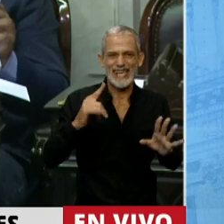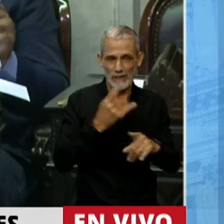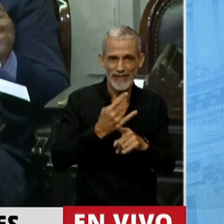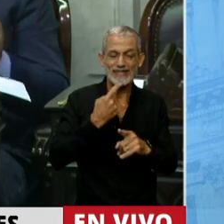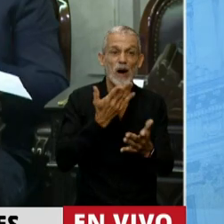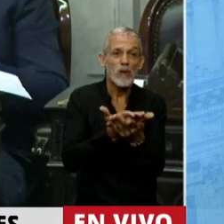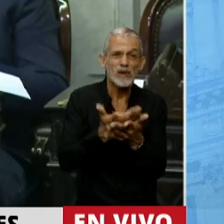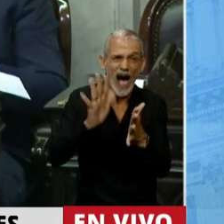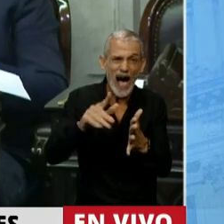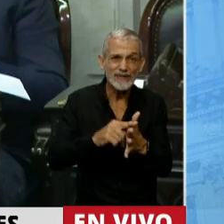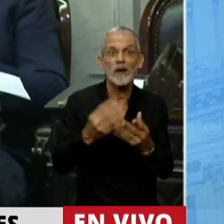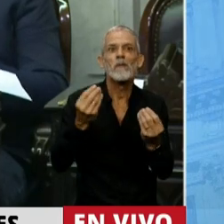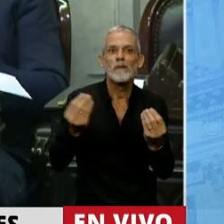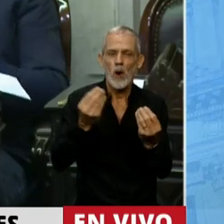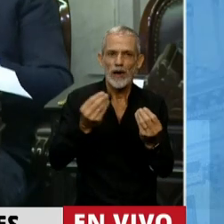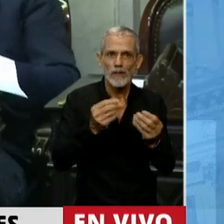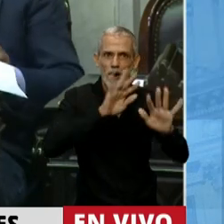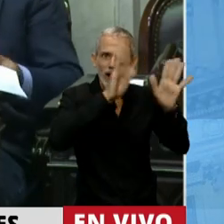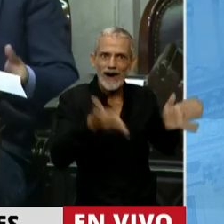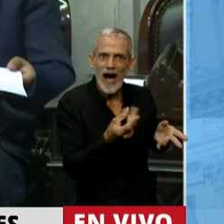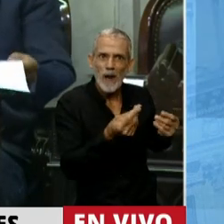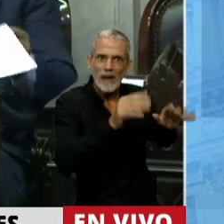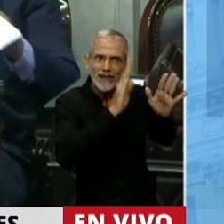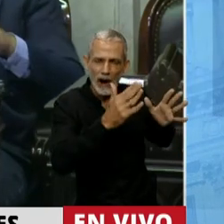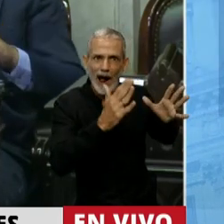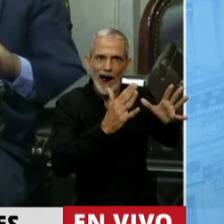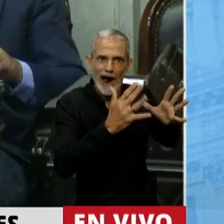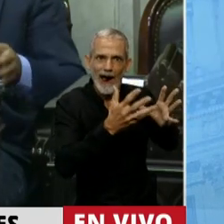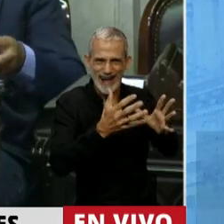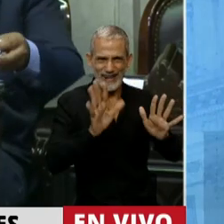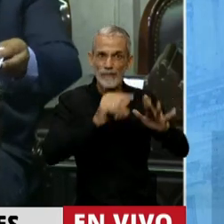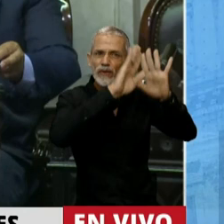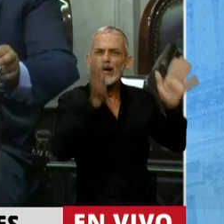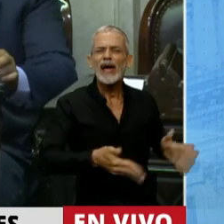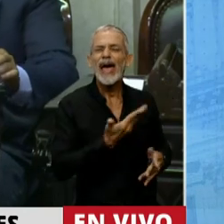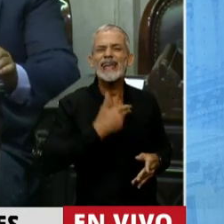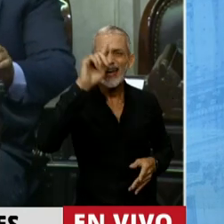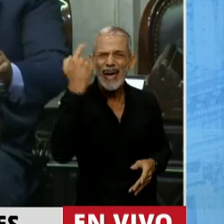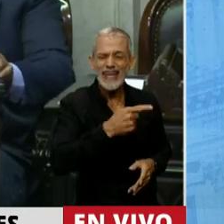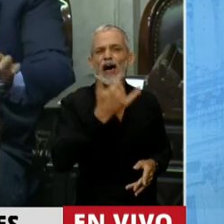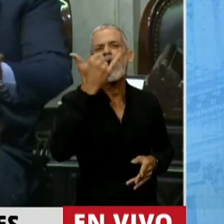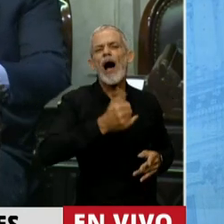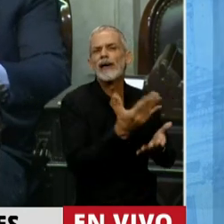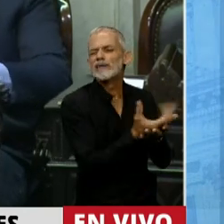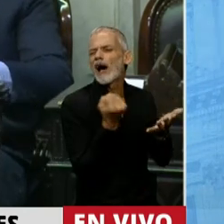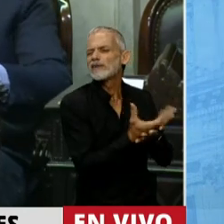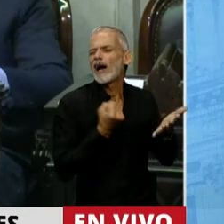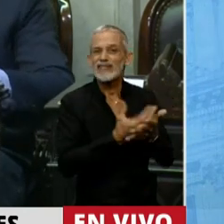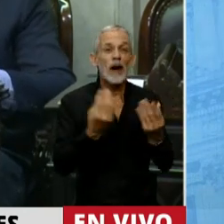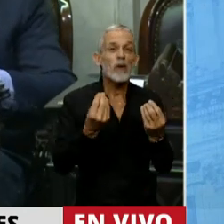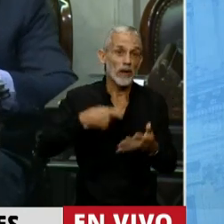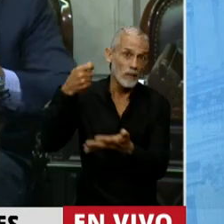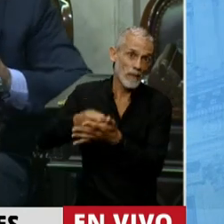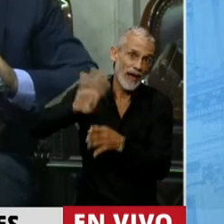inviable, porque peligrarían las arcas del Estado, le decimos que las arcas del Estado se vienen vaciando por los pagos